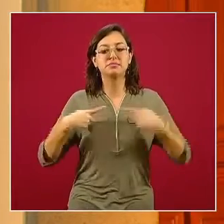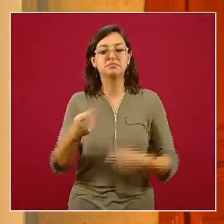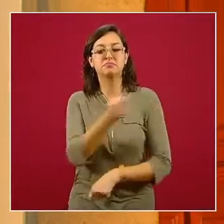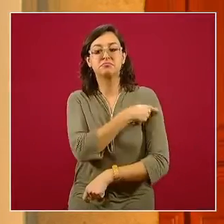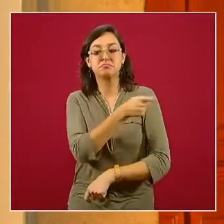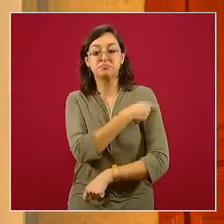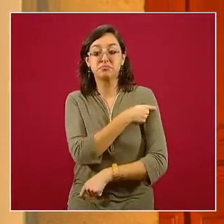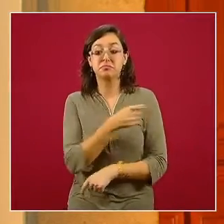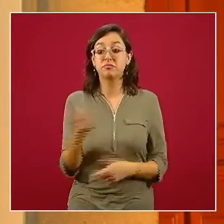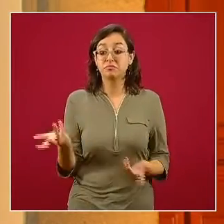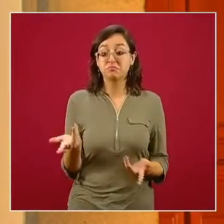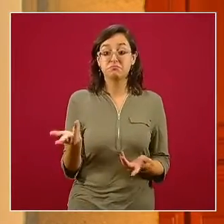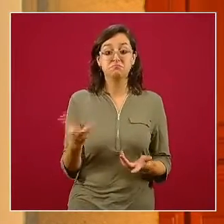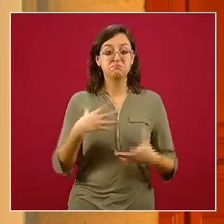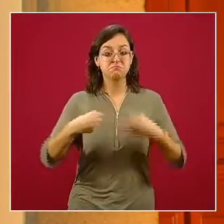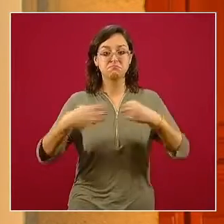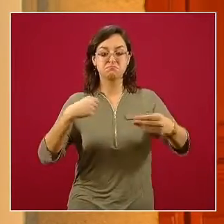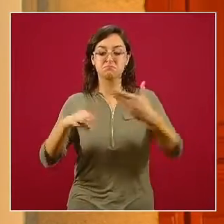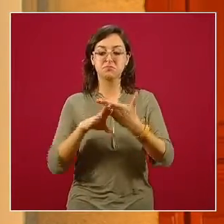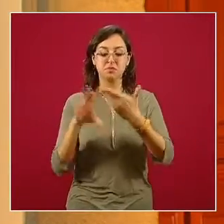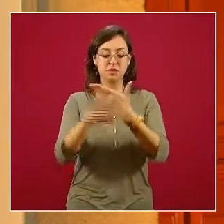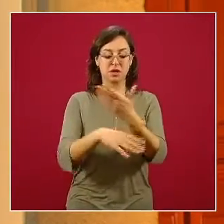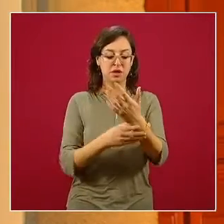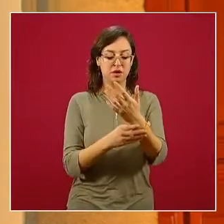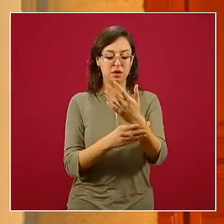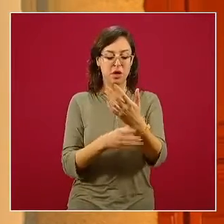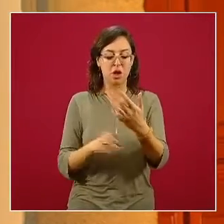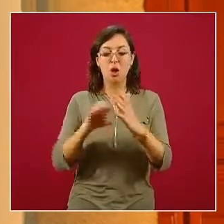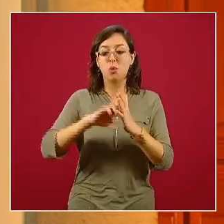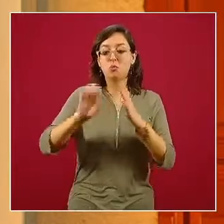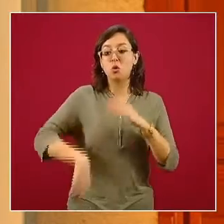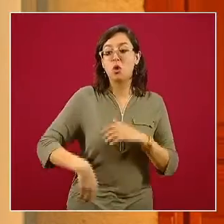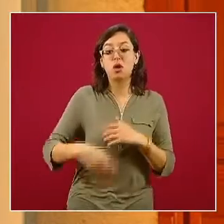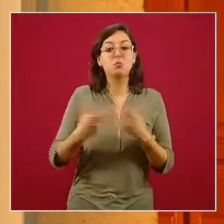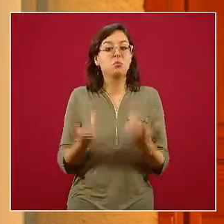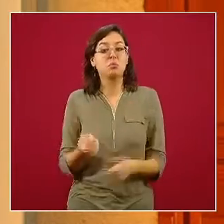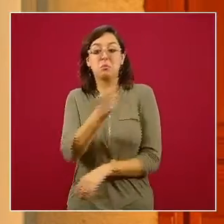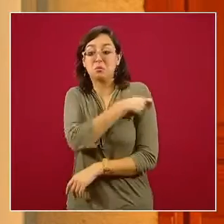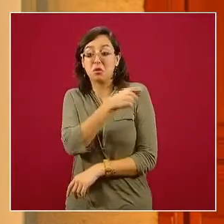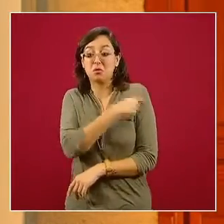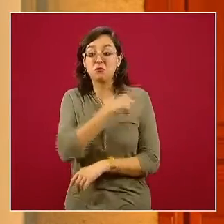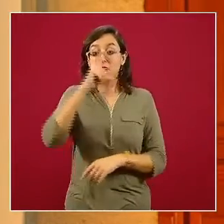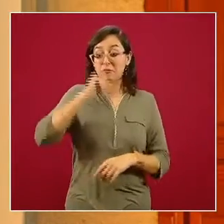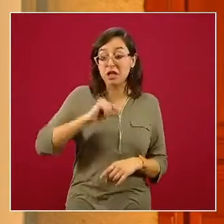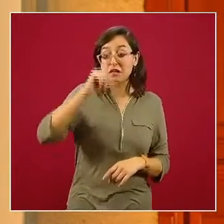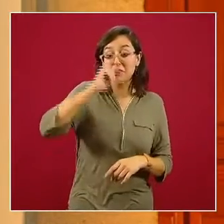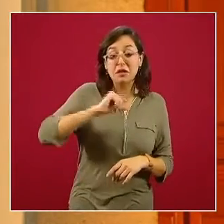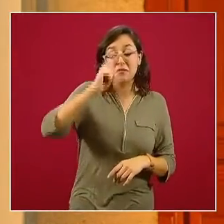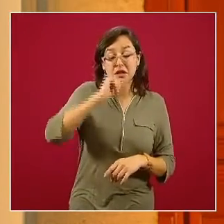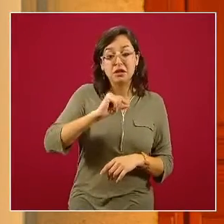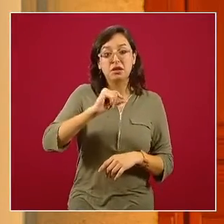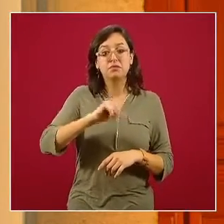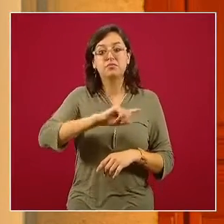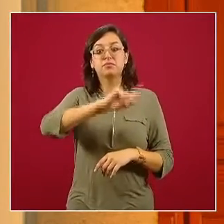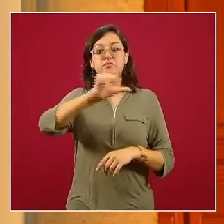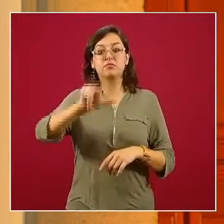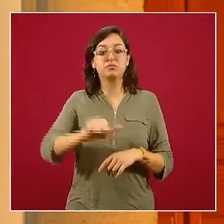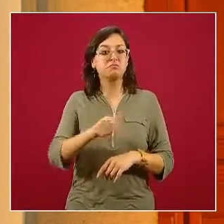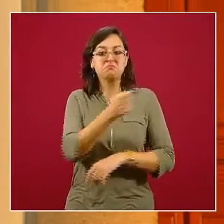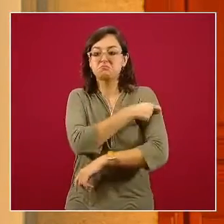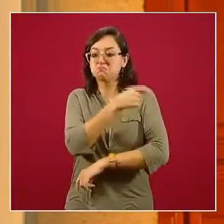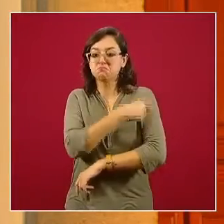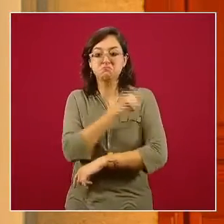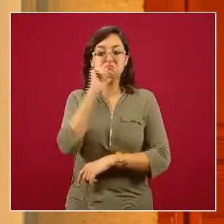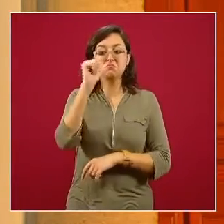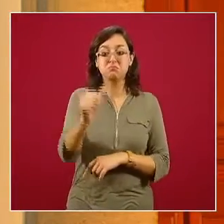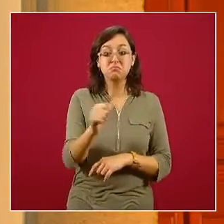las coberturas de vacunación y se encuentra un número apropiado de personas que no son